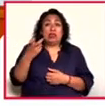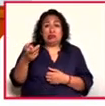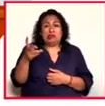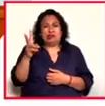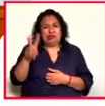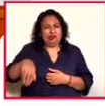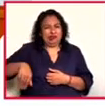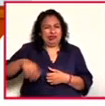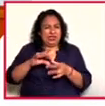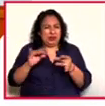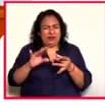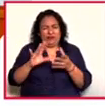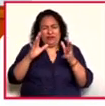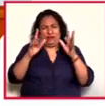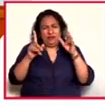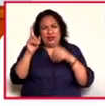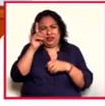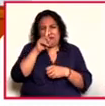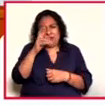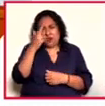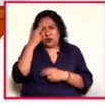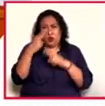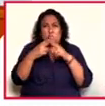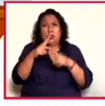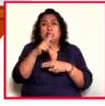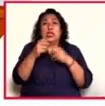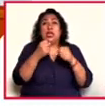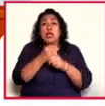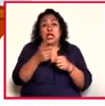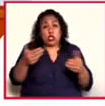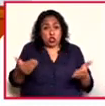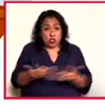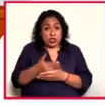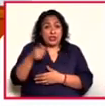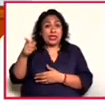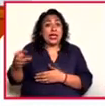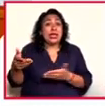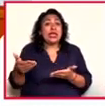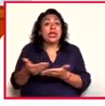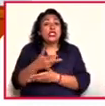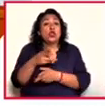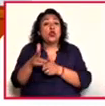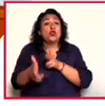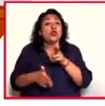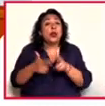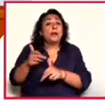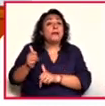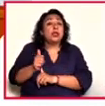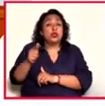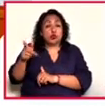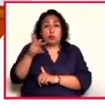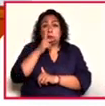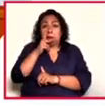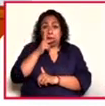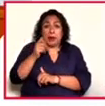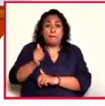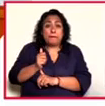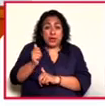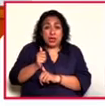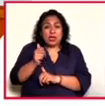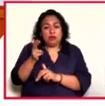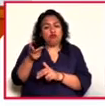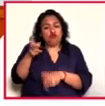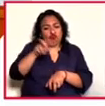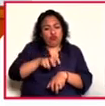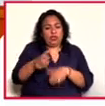recordándolo en ese centenario de su natalicio. Él nació en un tren militar, su papá era militar, iban en el tren por